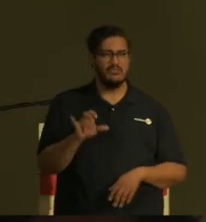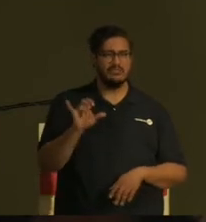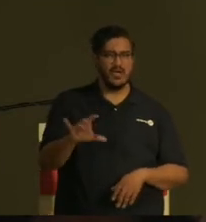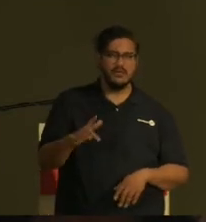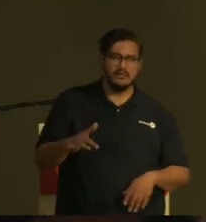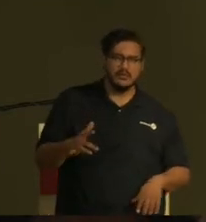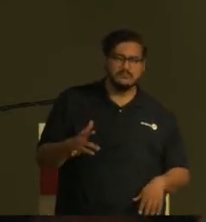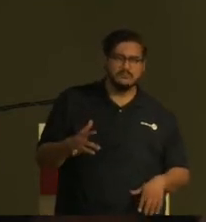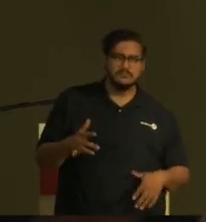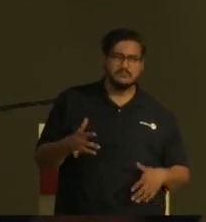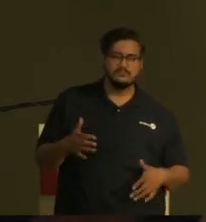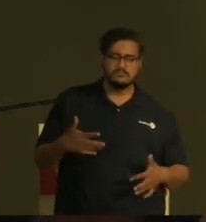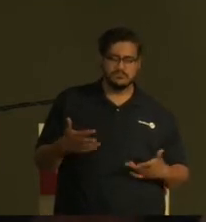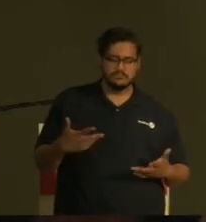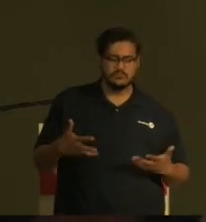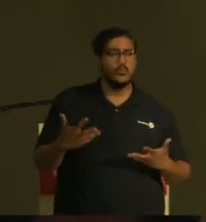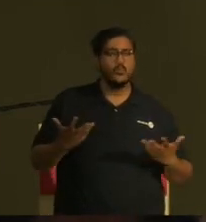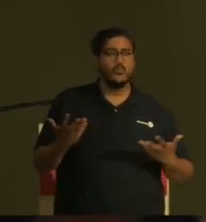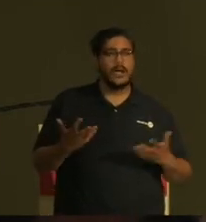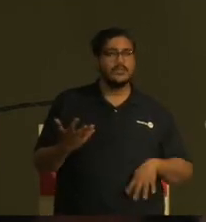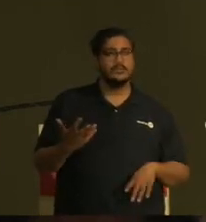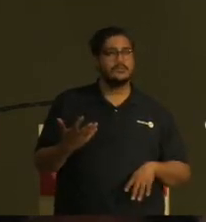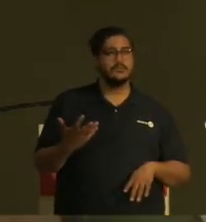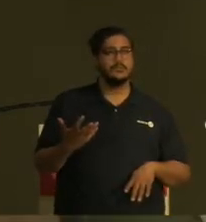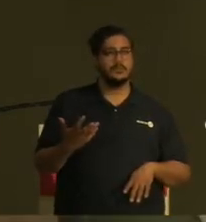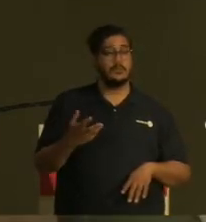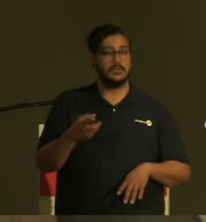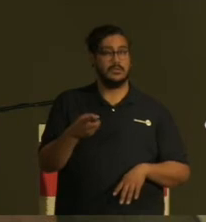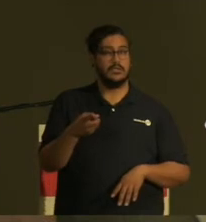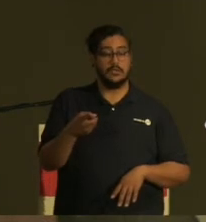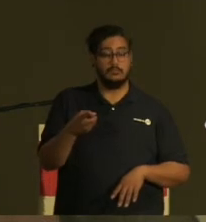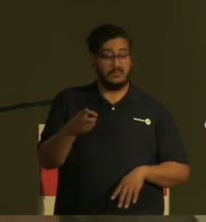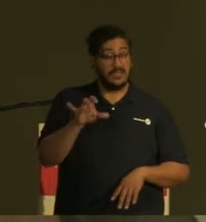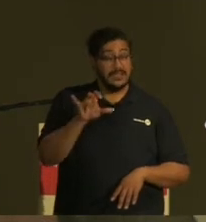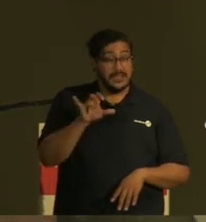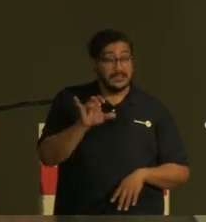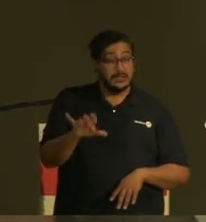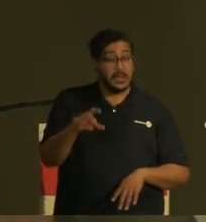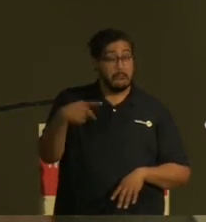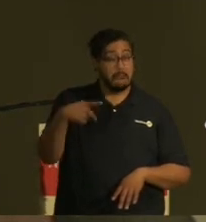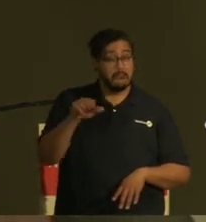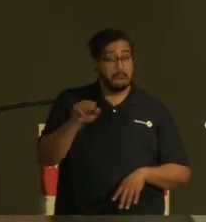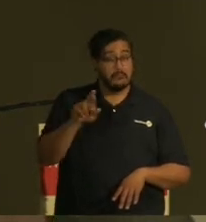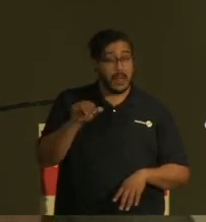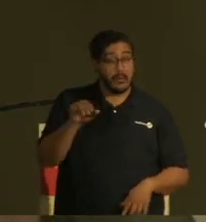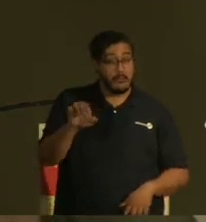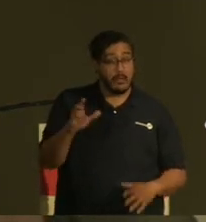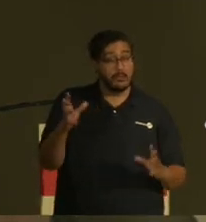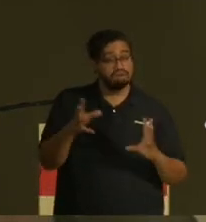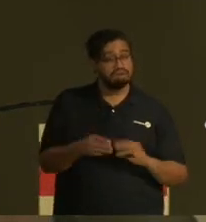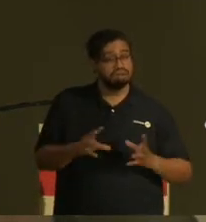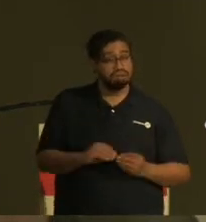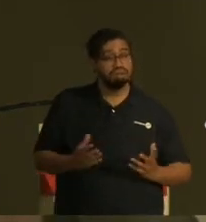of what is a beauty salon? Would it be, is it a parable? In the way that, you